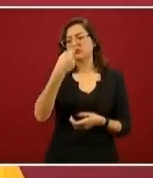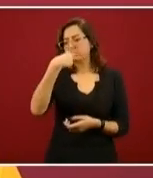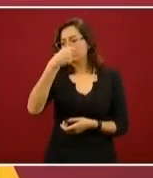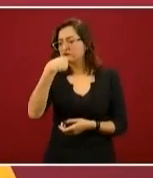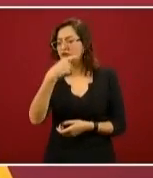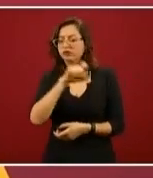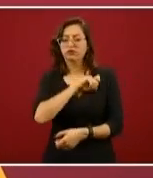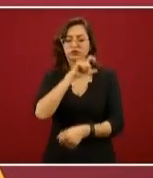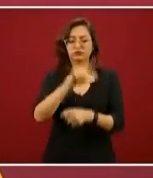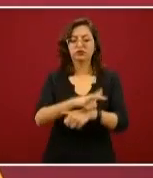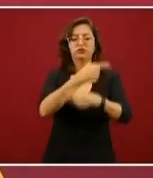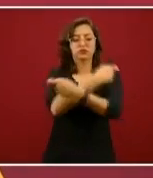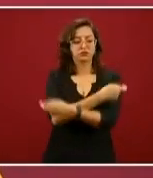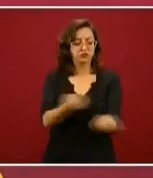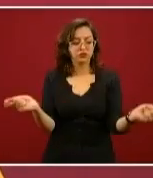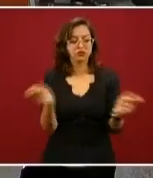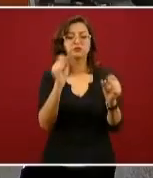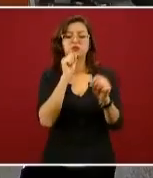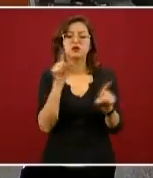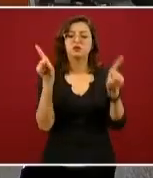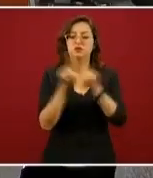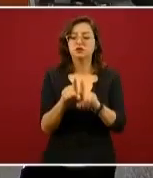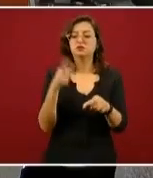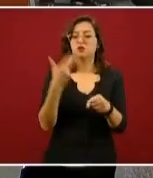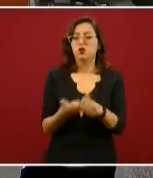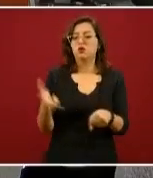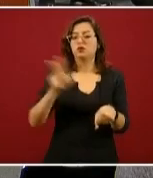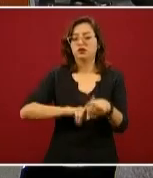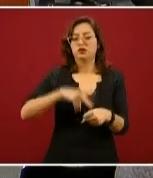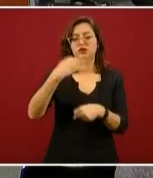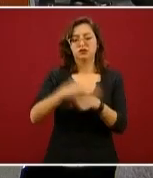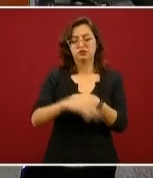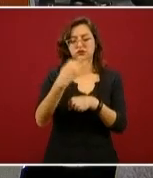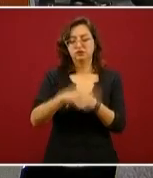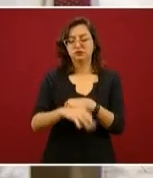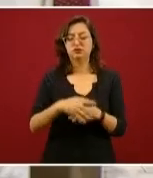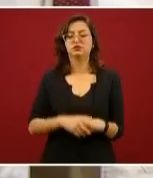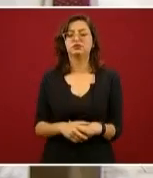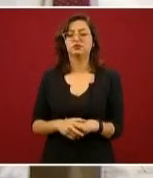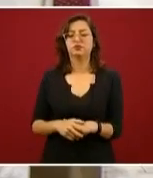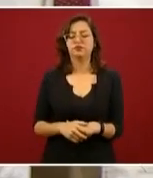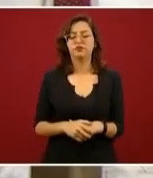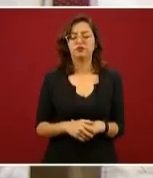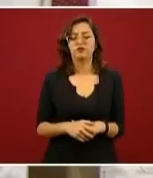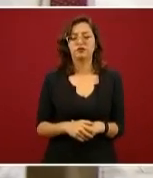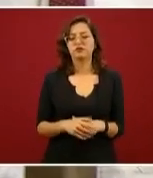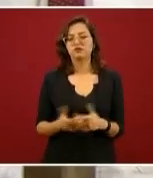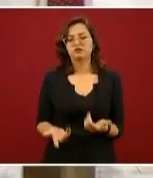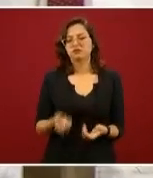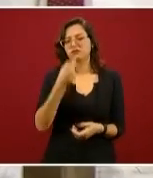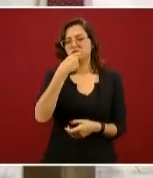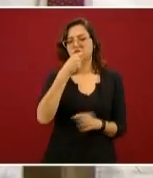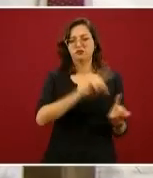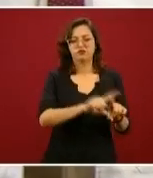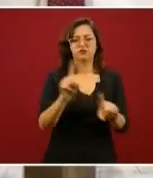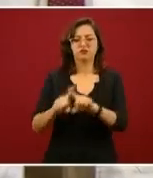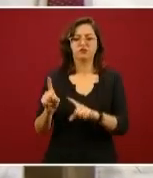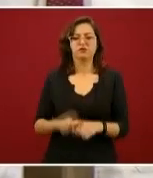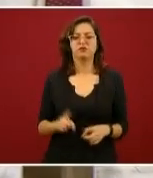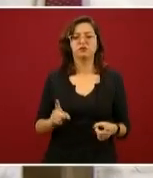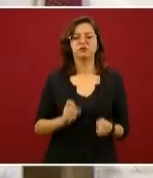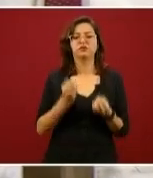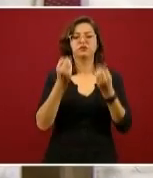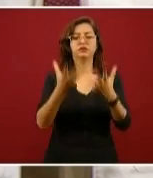la activación y distribución de hospitales provisionales y la distribución de insumos médicos. Ya en la fase